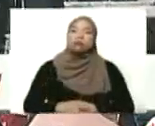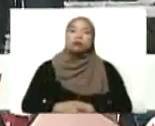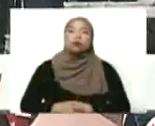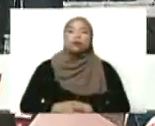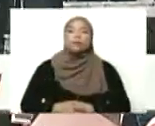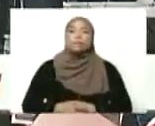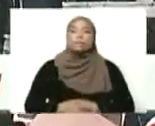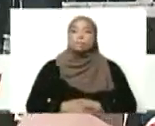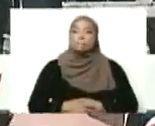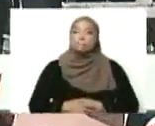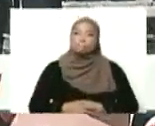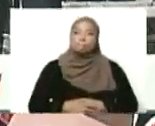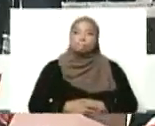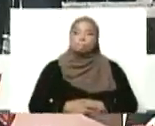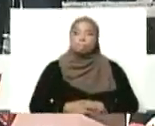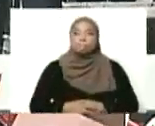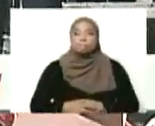palabra.